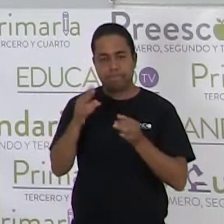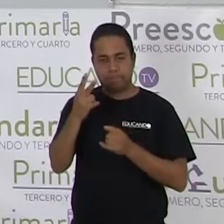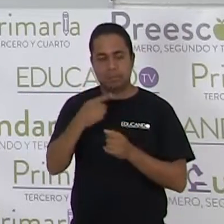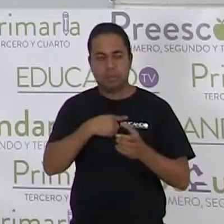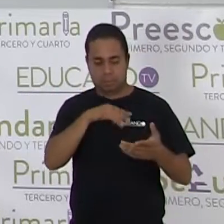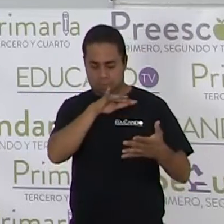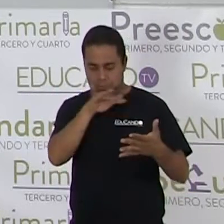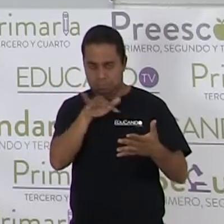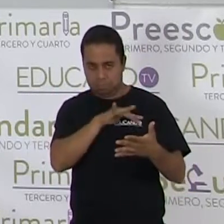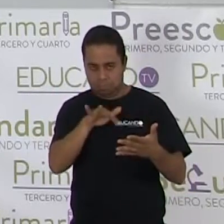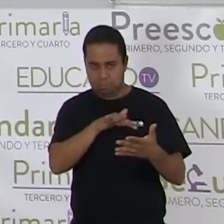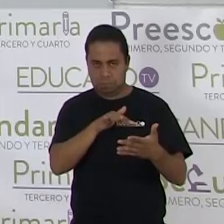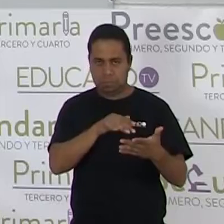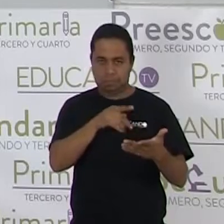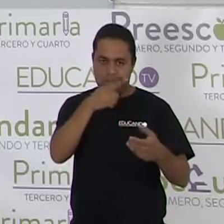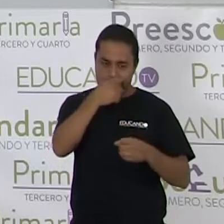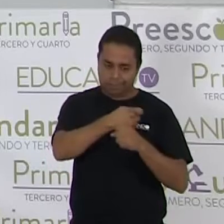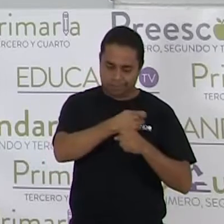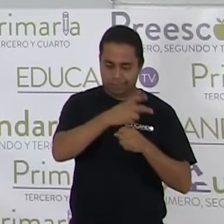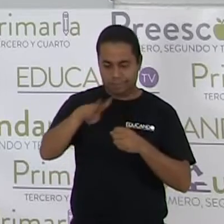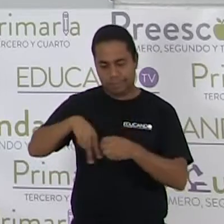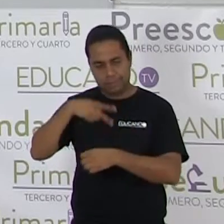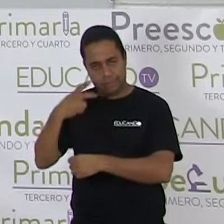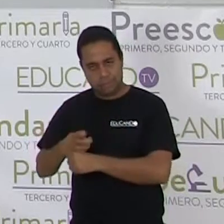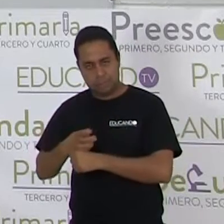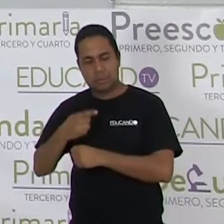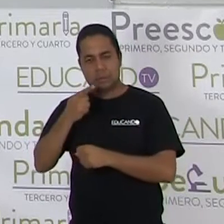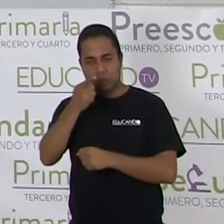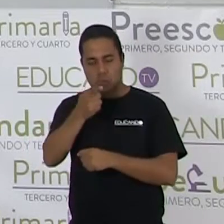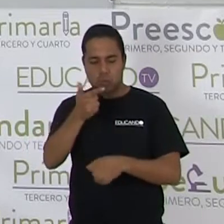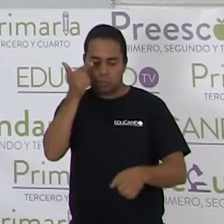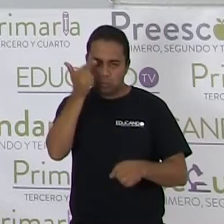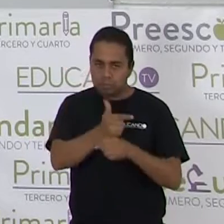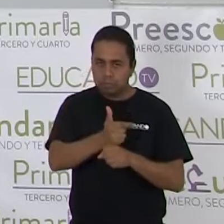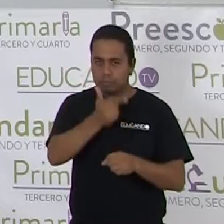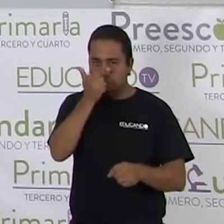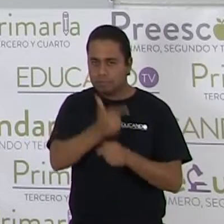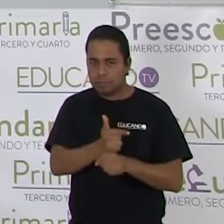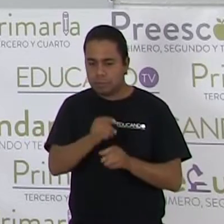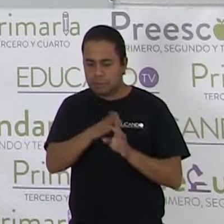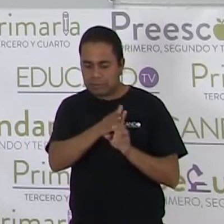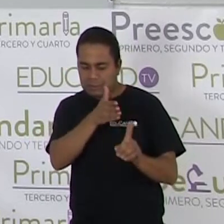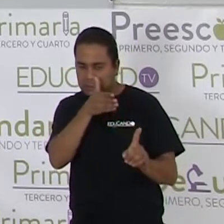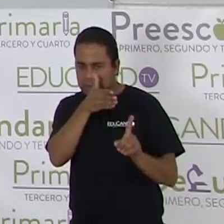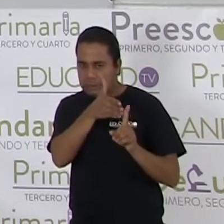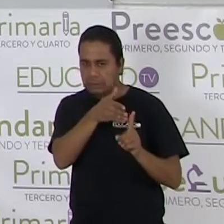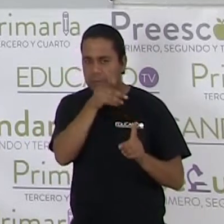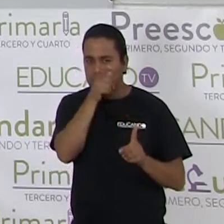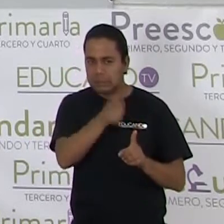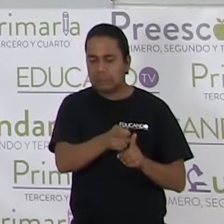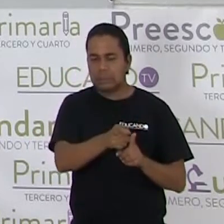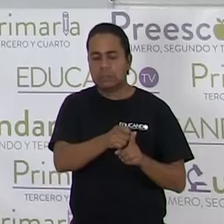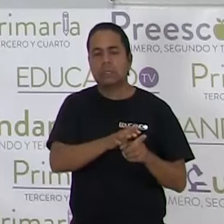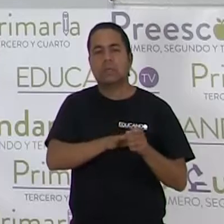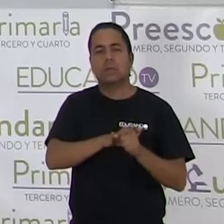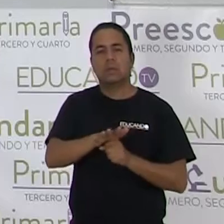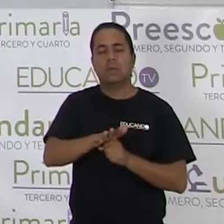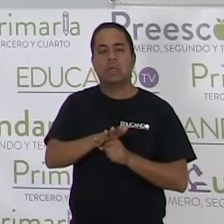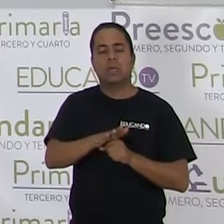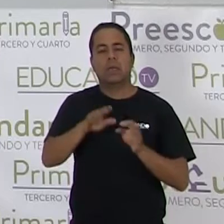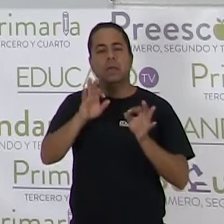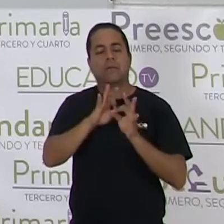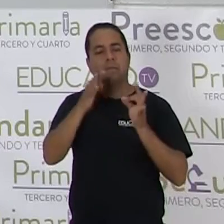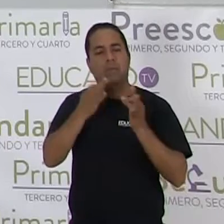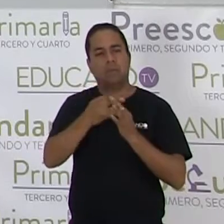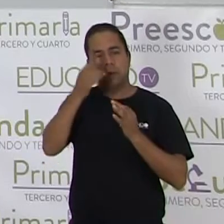leer una por una y vamos a detectar de manera muy precisa cuáles son las formas